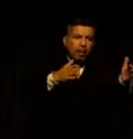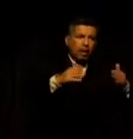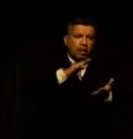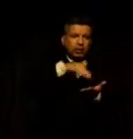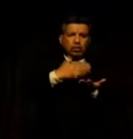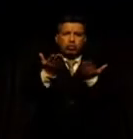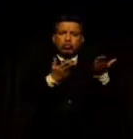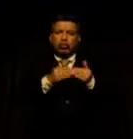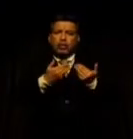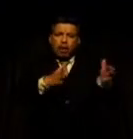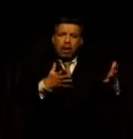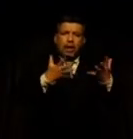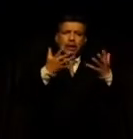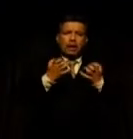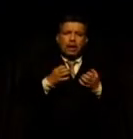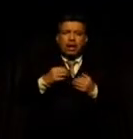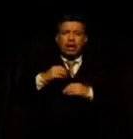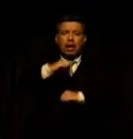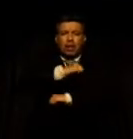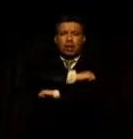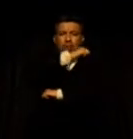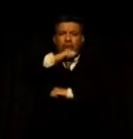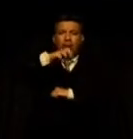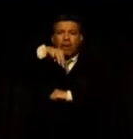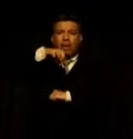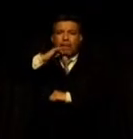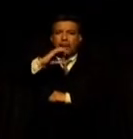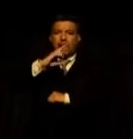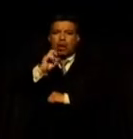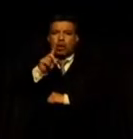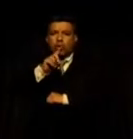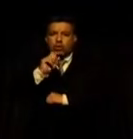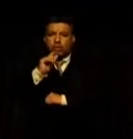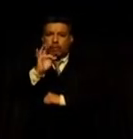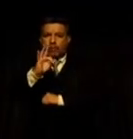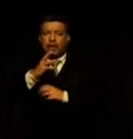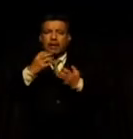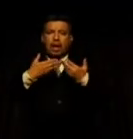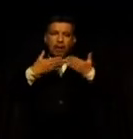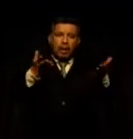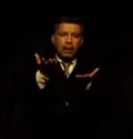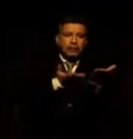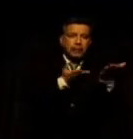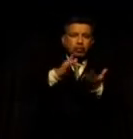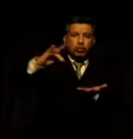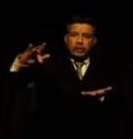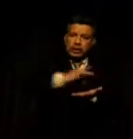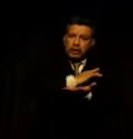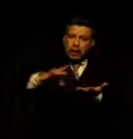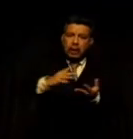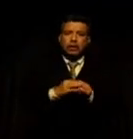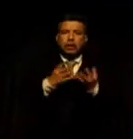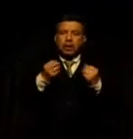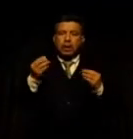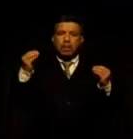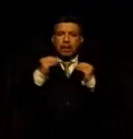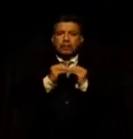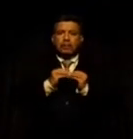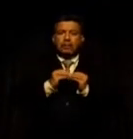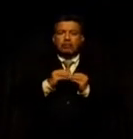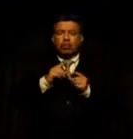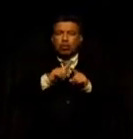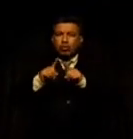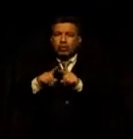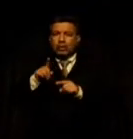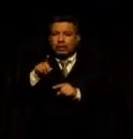de servicios cuando vemos que microsoft viene a colombia quería ampliar sus centros de servicios digitales cuando vemos además que a extensión quiere